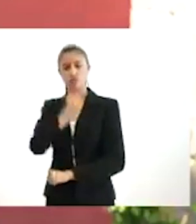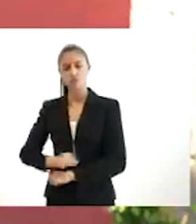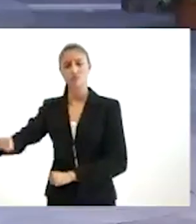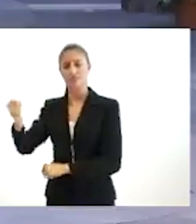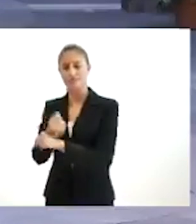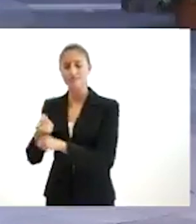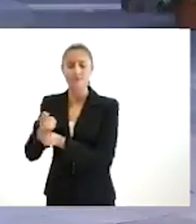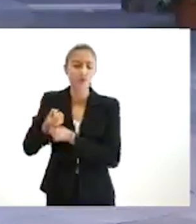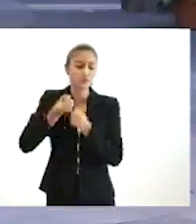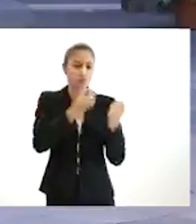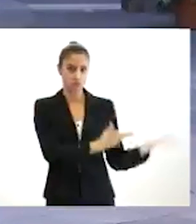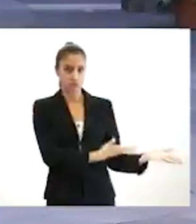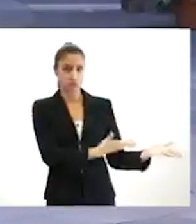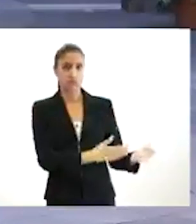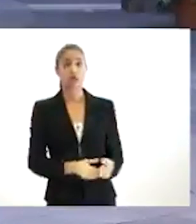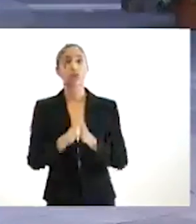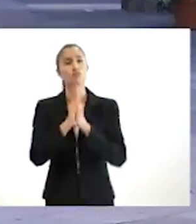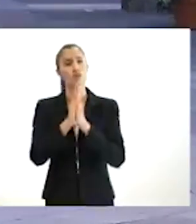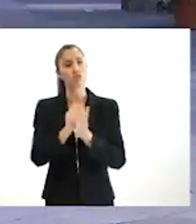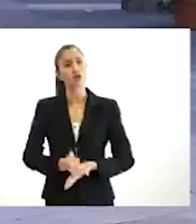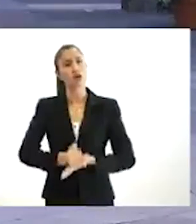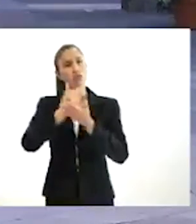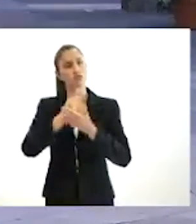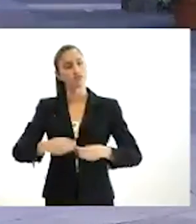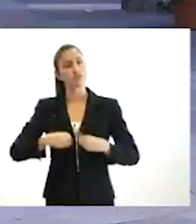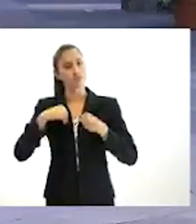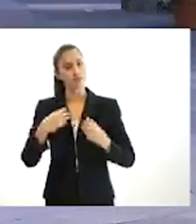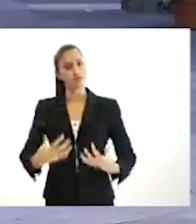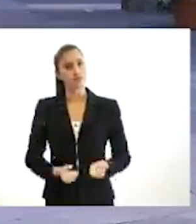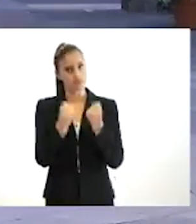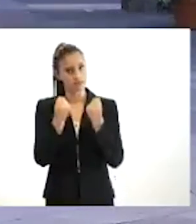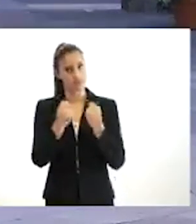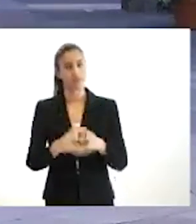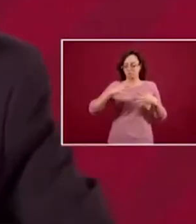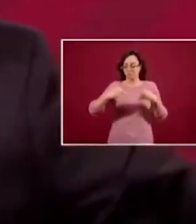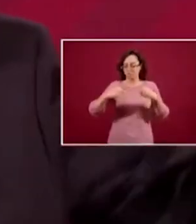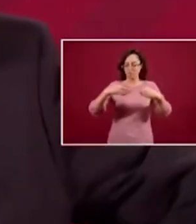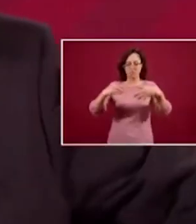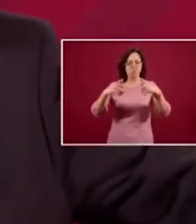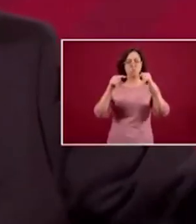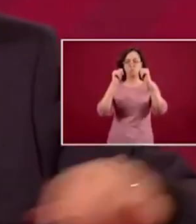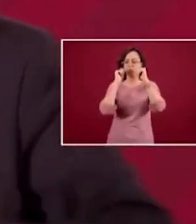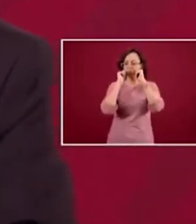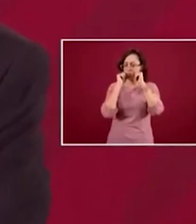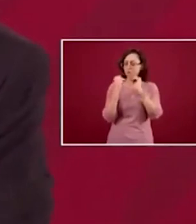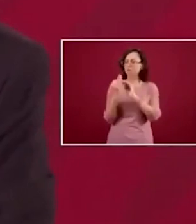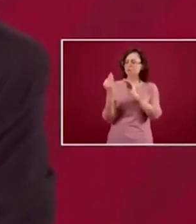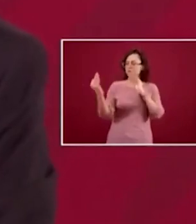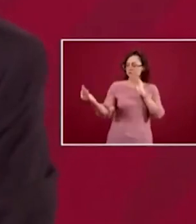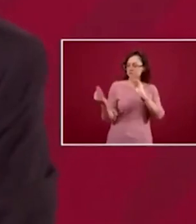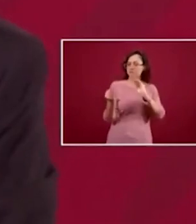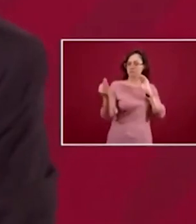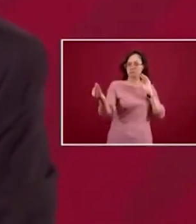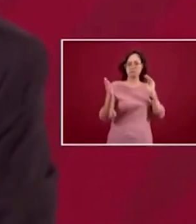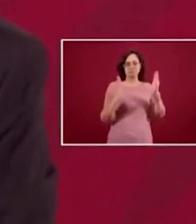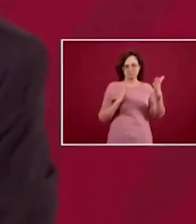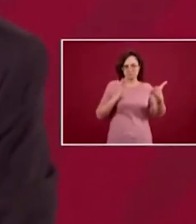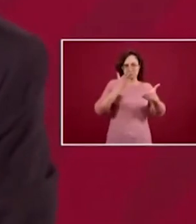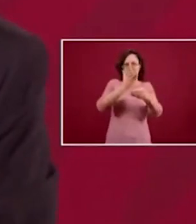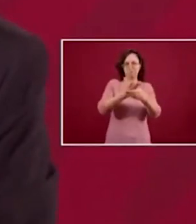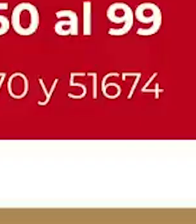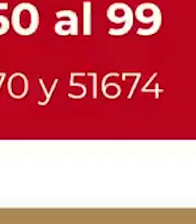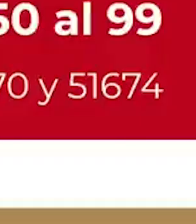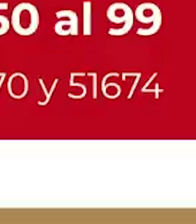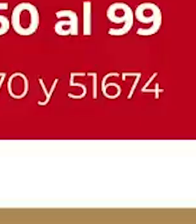segura. Por favor, dona sangre por el bien de todos. Salva vidas. Mediante su cuenta oficial de Twitter, el funcionario invitó